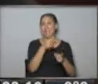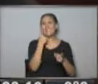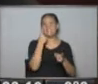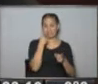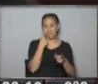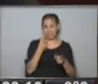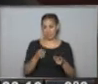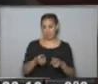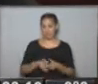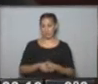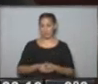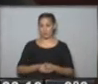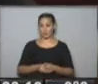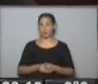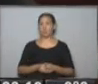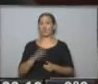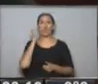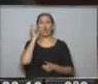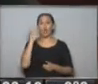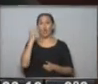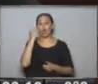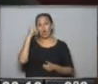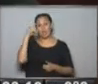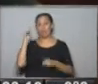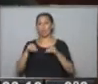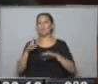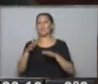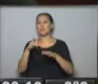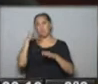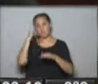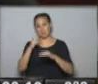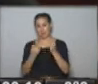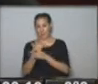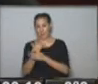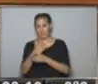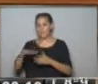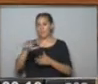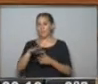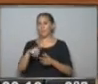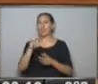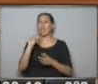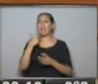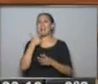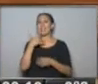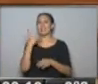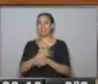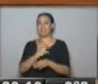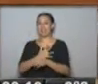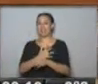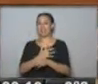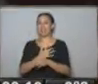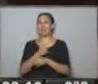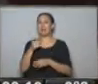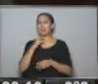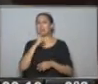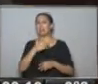intendente tengo yo voto cerca de las diez y media de la mañana en el barrio las quintas allí declaró sentirse muy